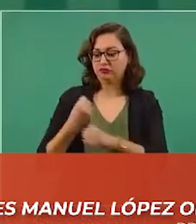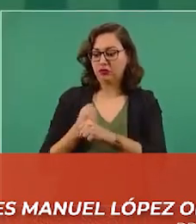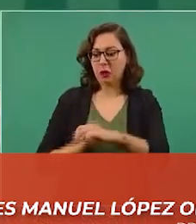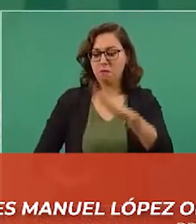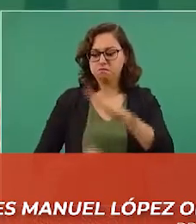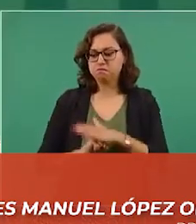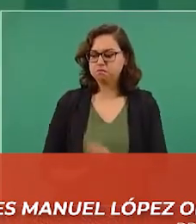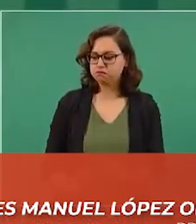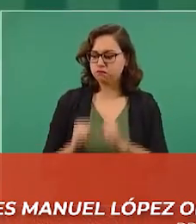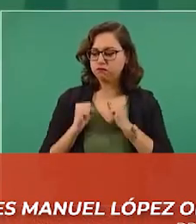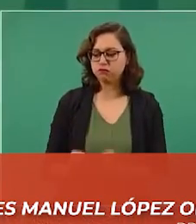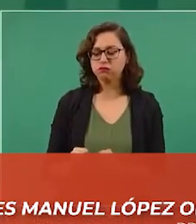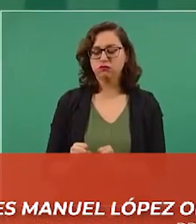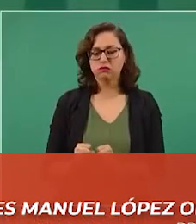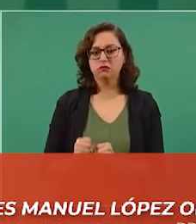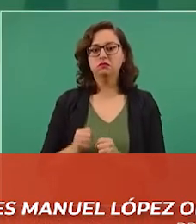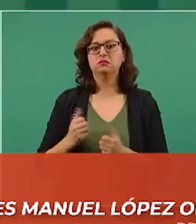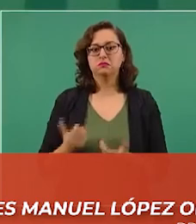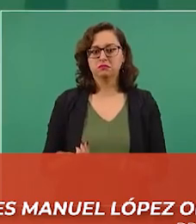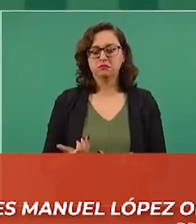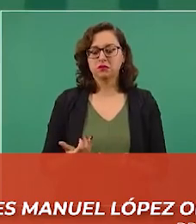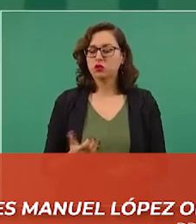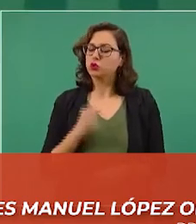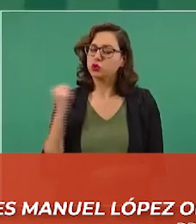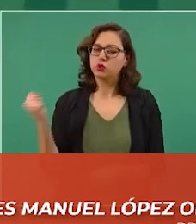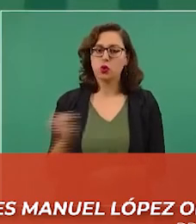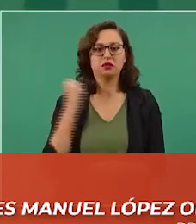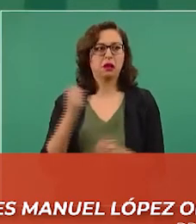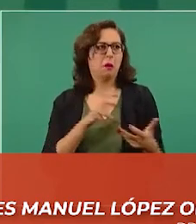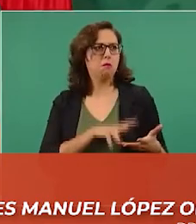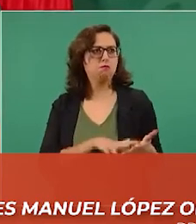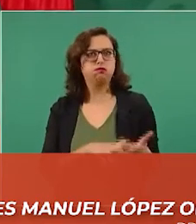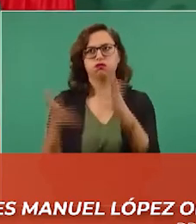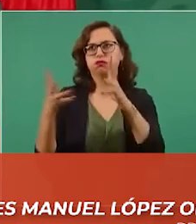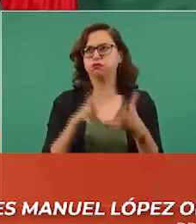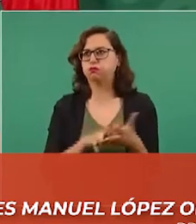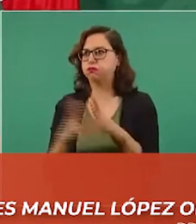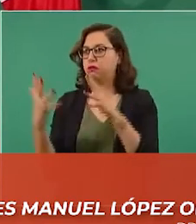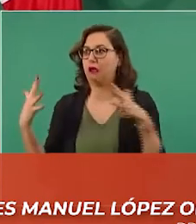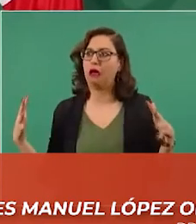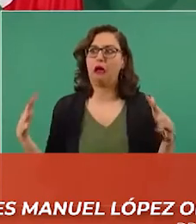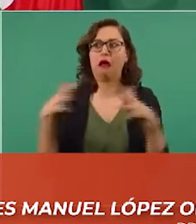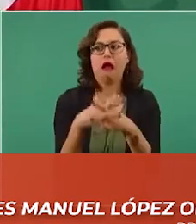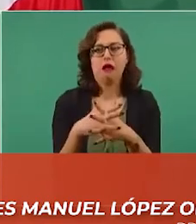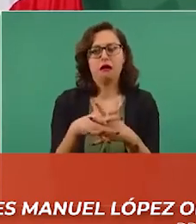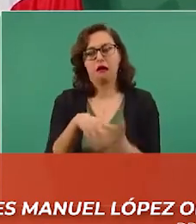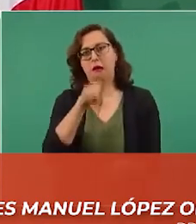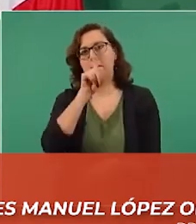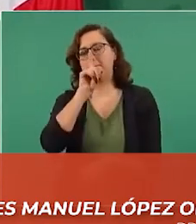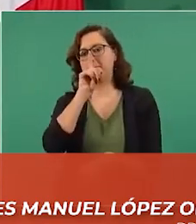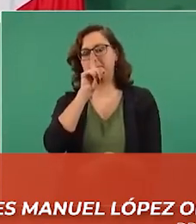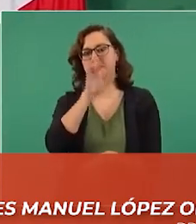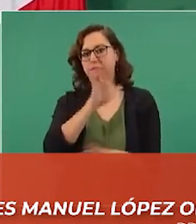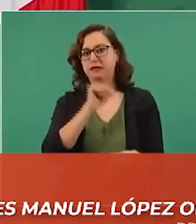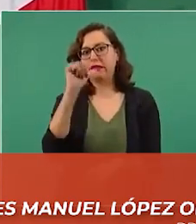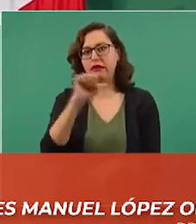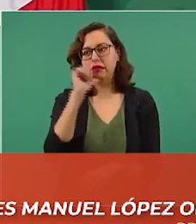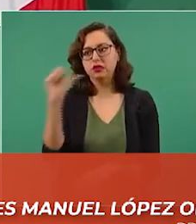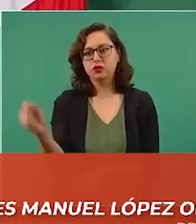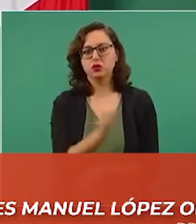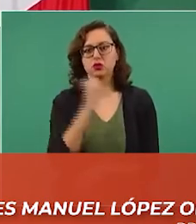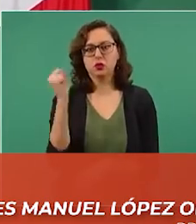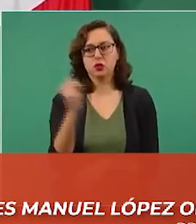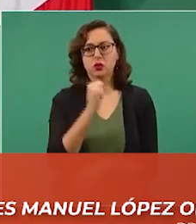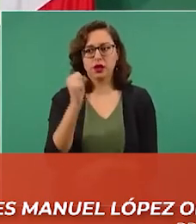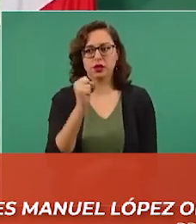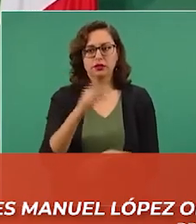Afortunadamente lo hemos logrado sin violencia. Han habido 3 transformaciones en la historia de nuestro país: